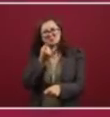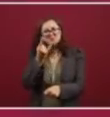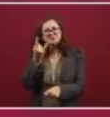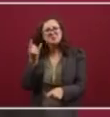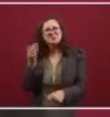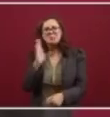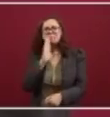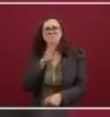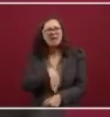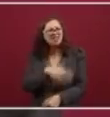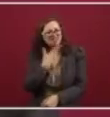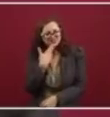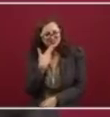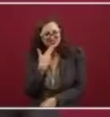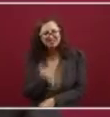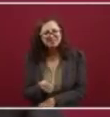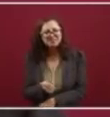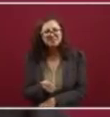sirvió,